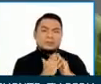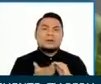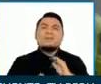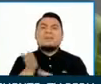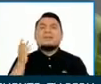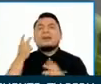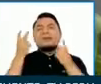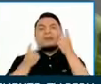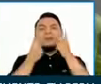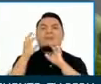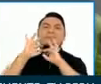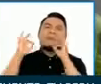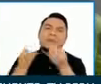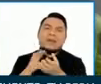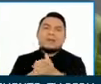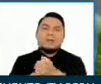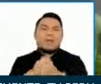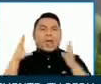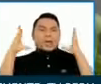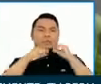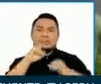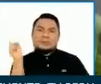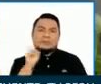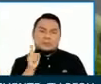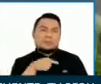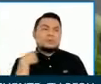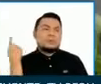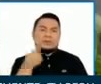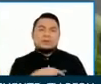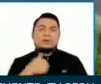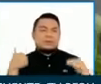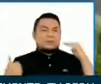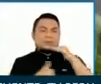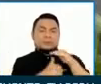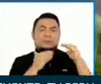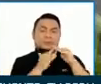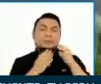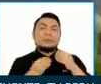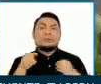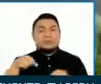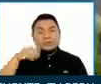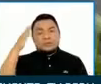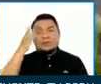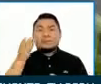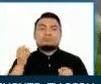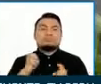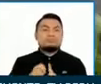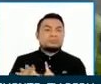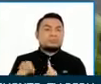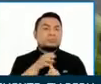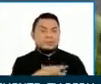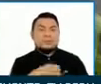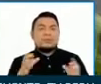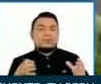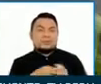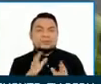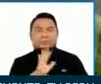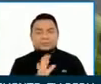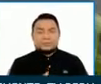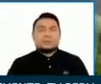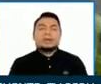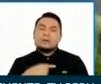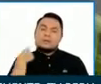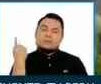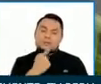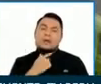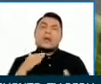familias y amigos, que como sabemos está siendo un foco de mayor contagio en la pandemia, y